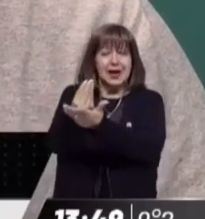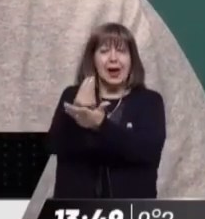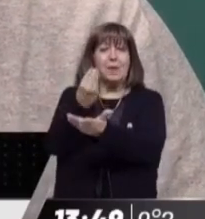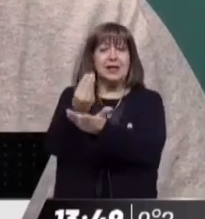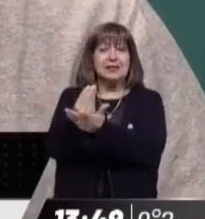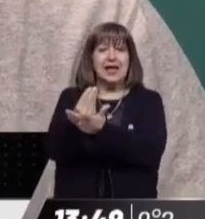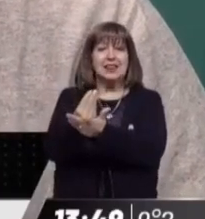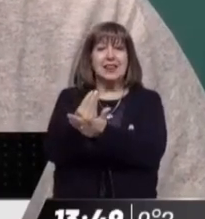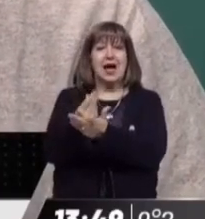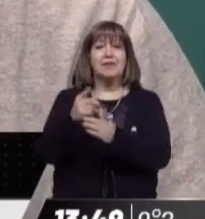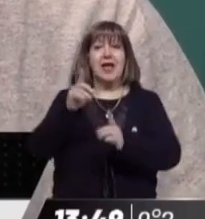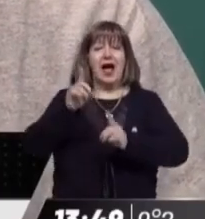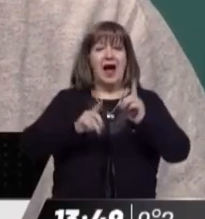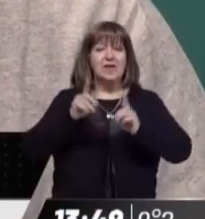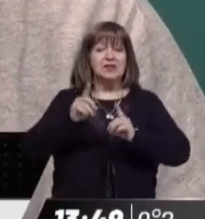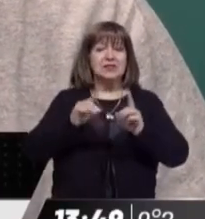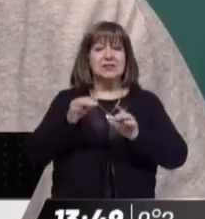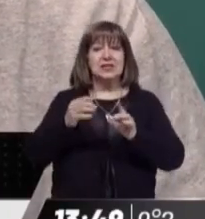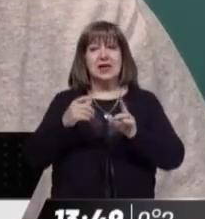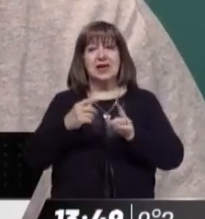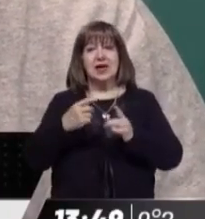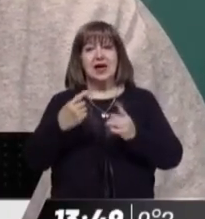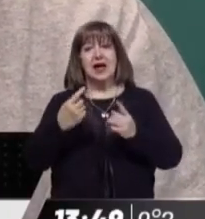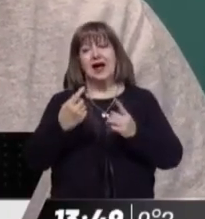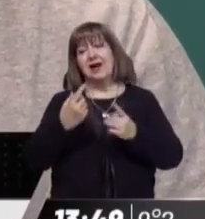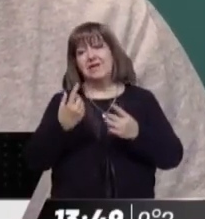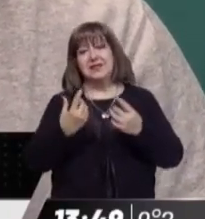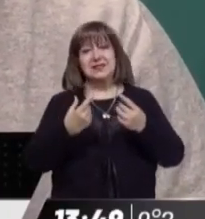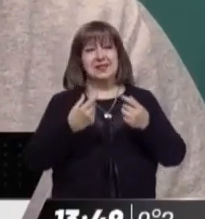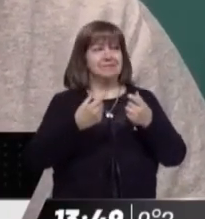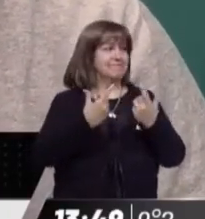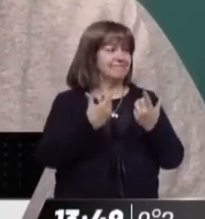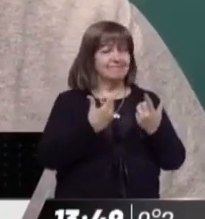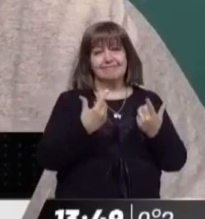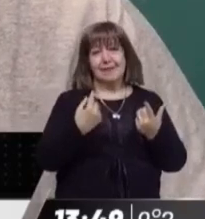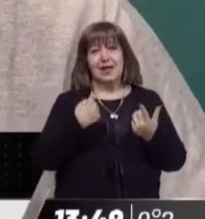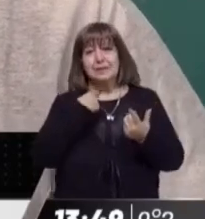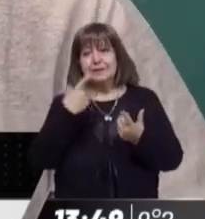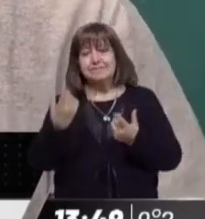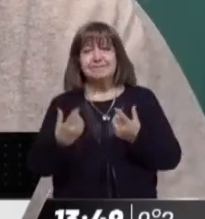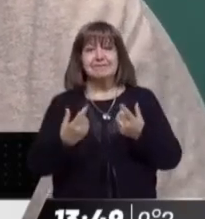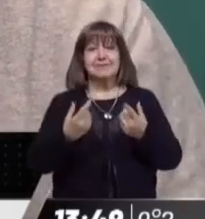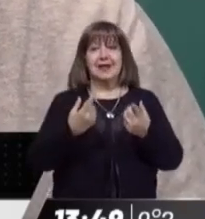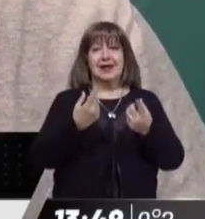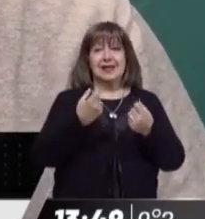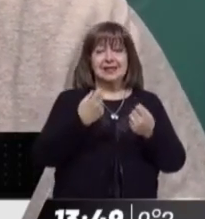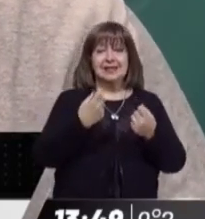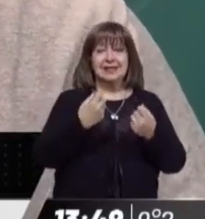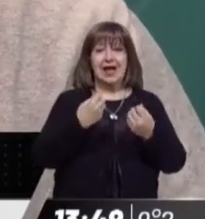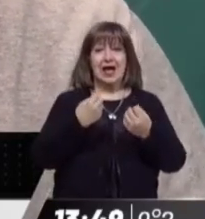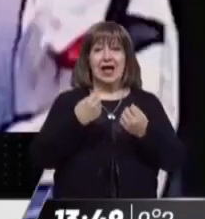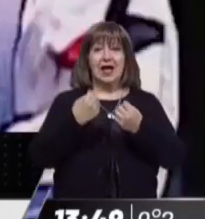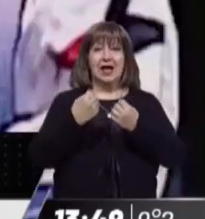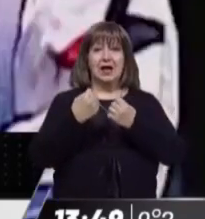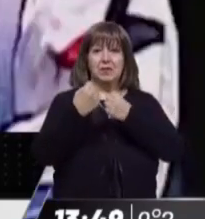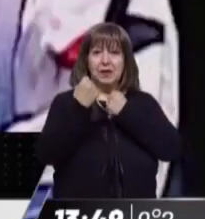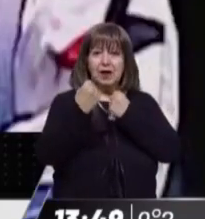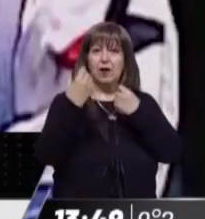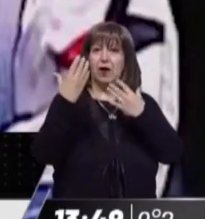convencerlos también, porque hoy en día el negocio, la necesidad, todos quieren pasar muy rápido al